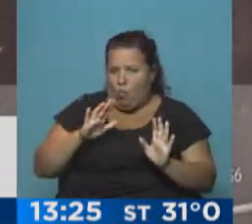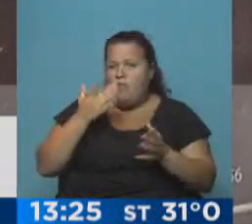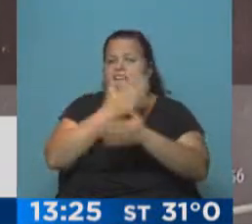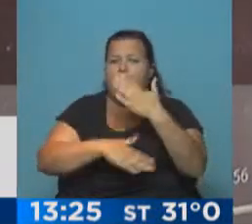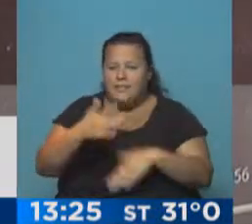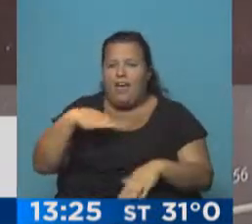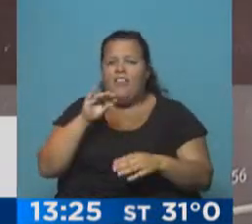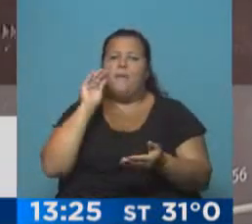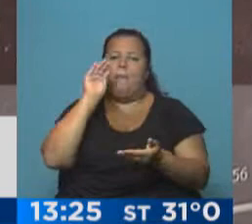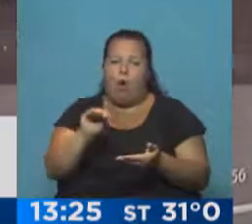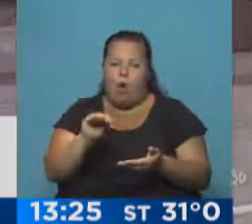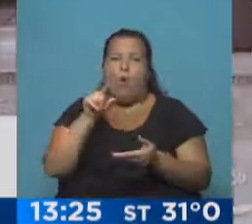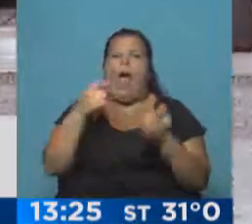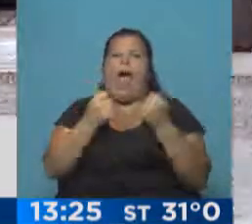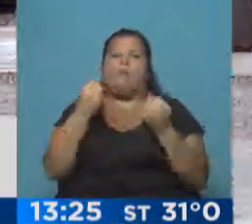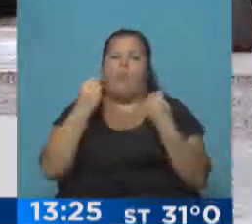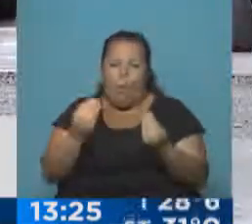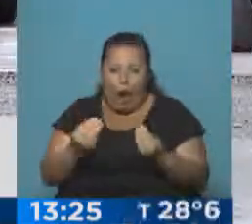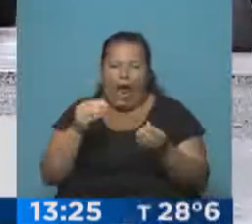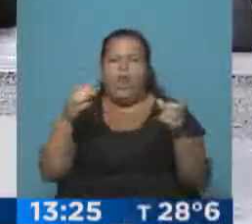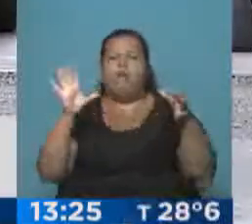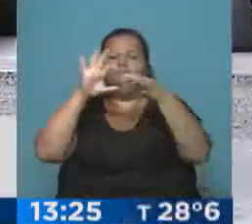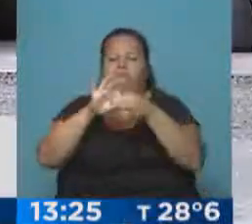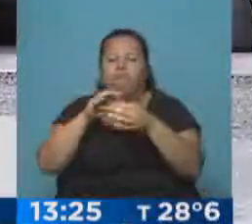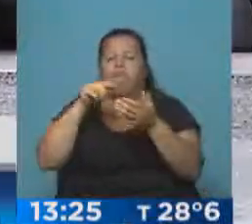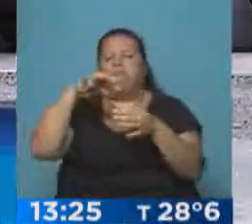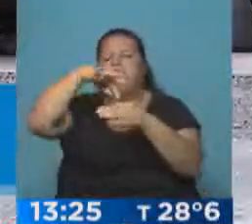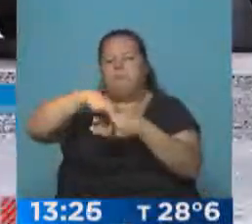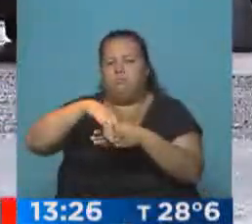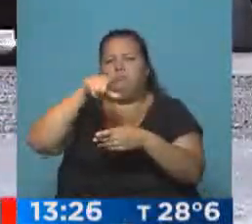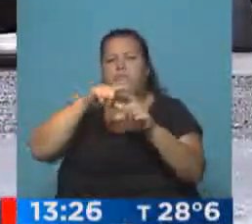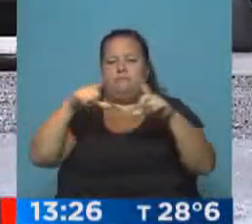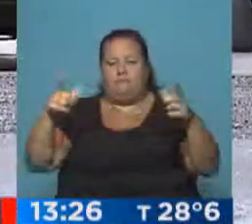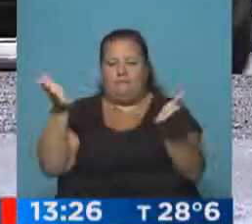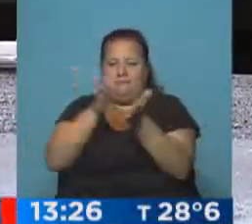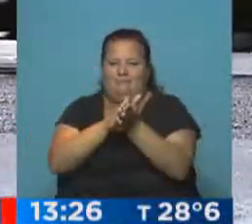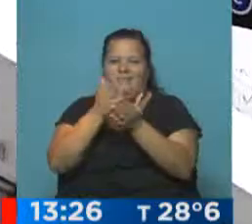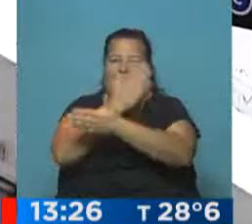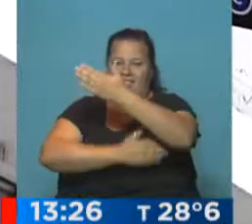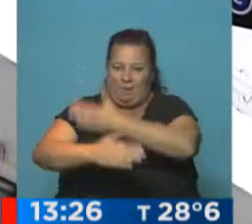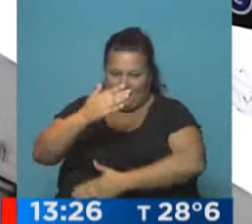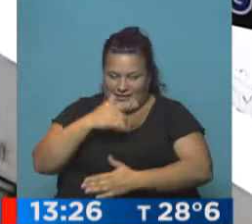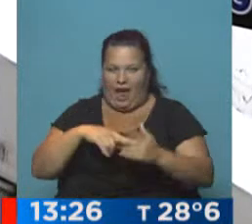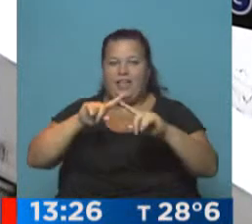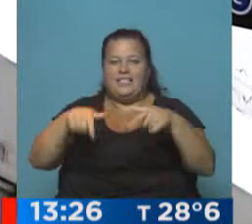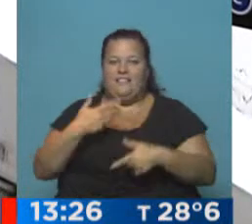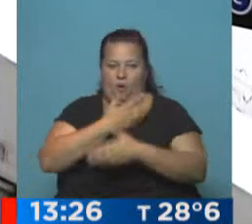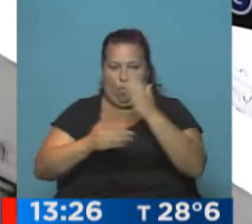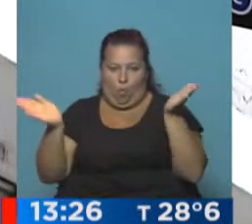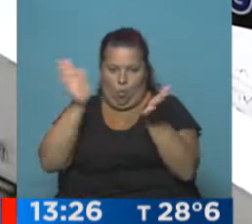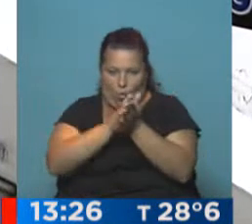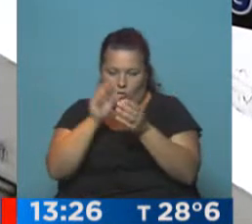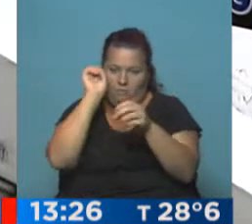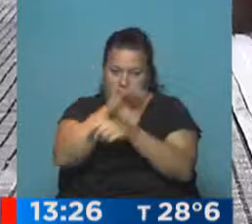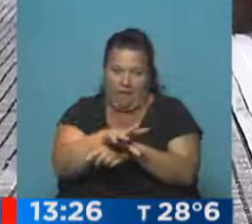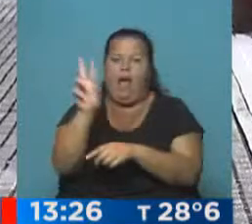tiene que indicar cuál es su vehículo y adjunta la información de su oblea de discapacidad con el certificado y